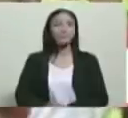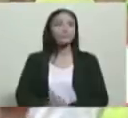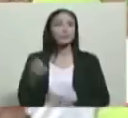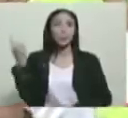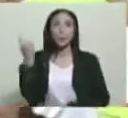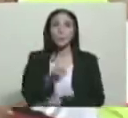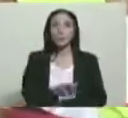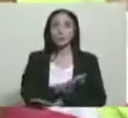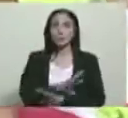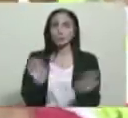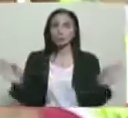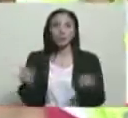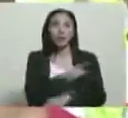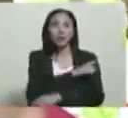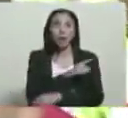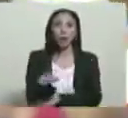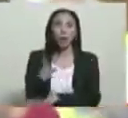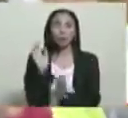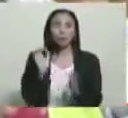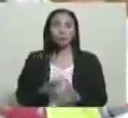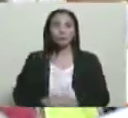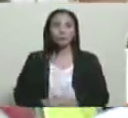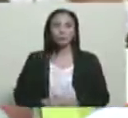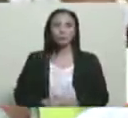¡Cúmplase! Está dada la orden, pues, ustedes la dieron.